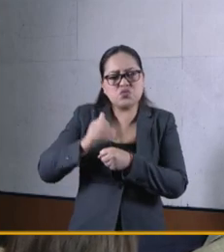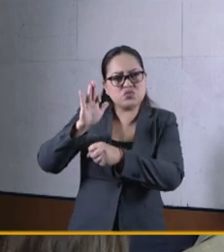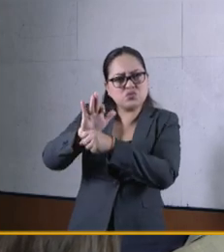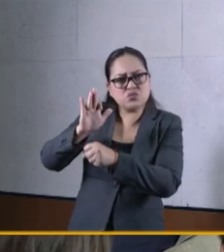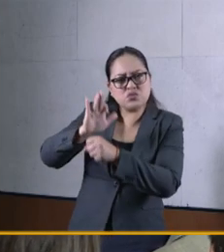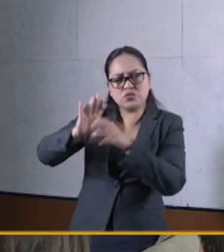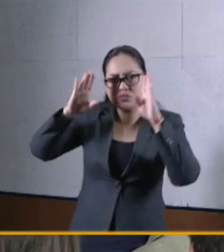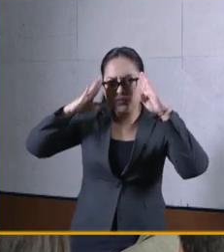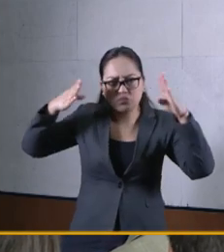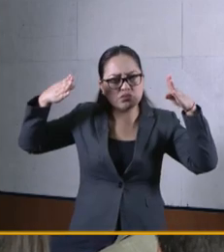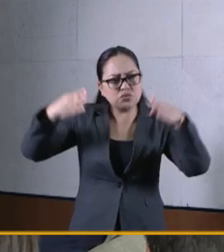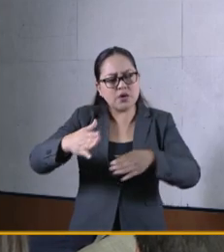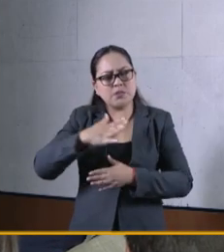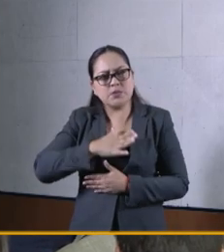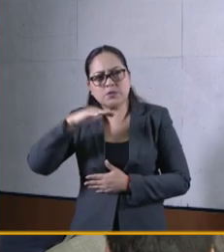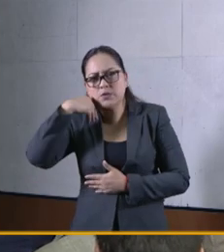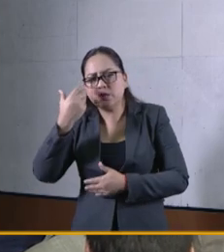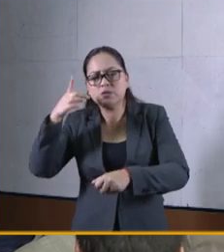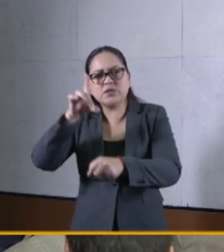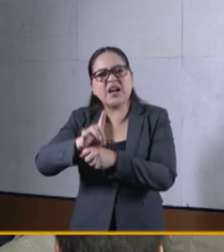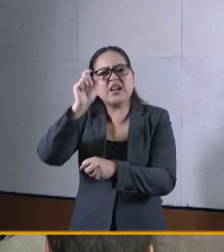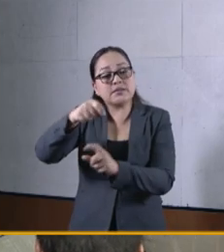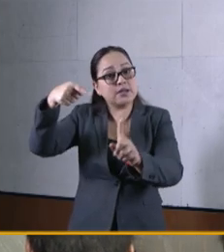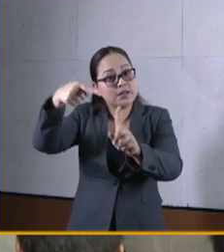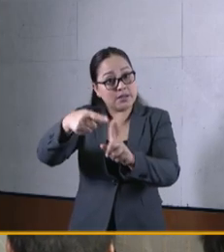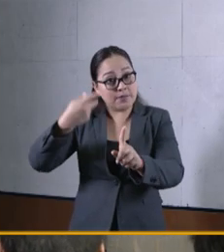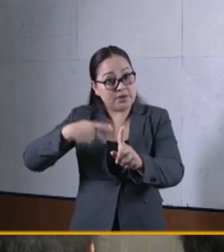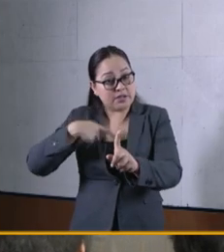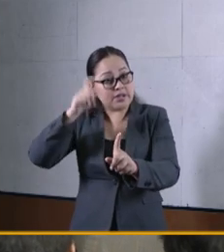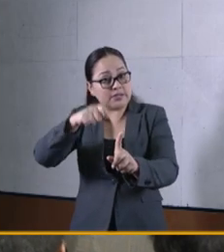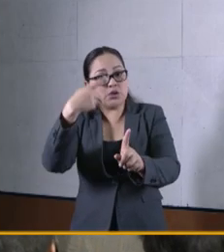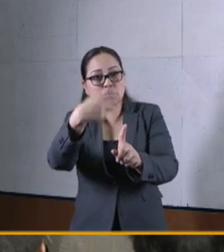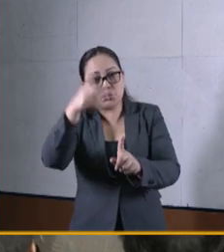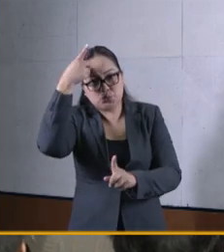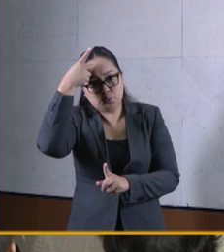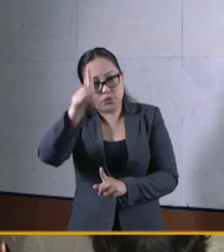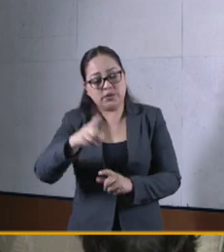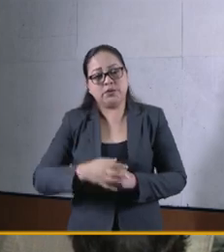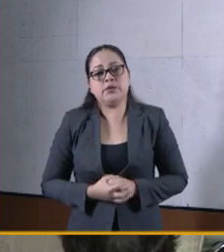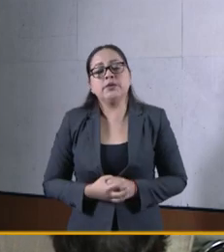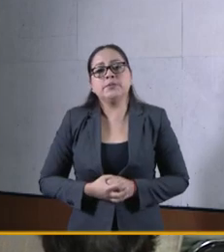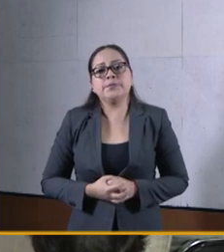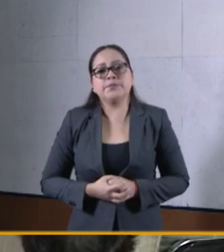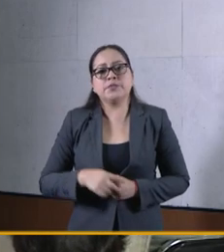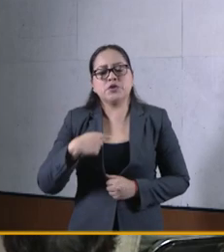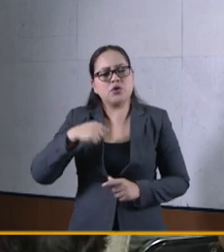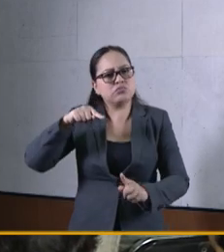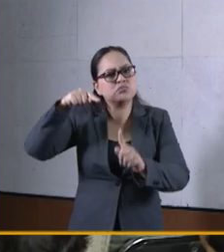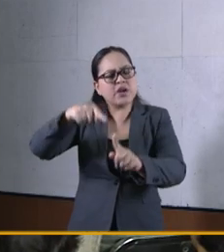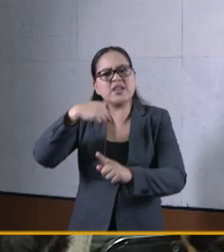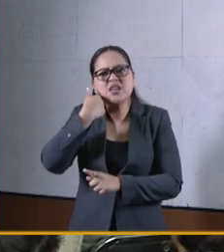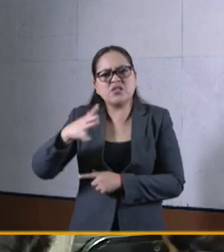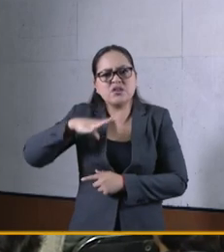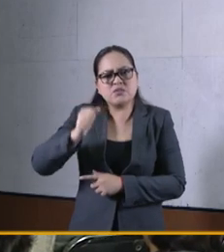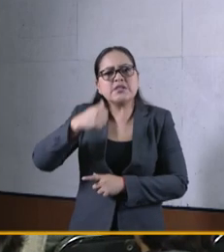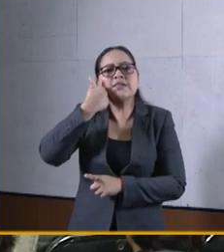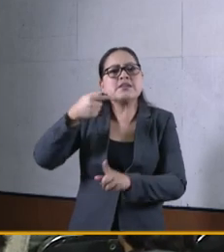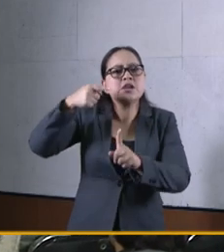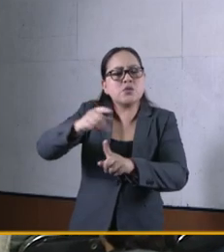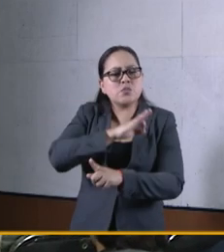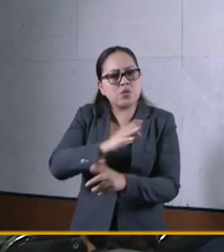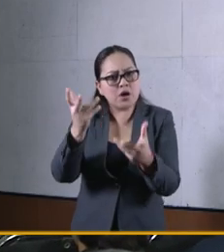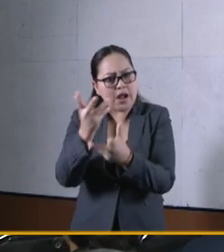ella potencia y voluntad ese debe de ser su dueño aprendí a luchar por lo que quiero y puedo